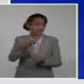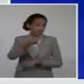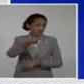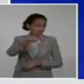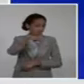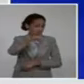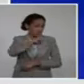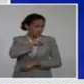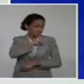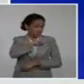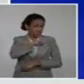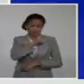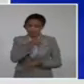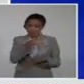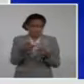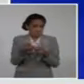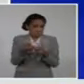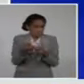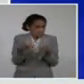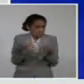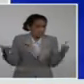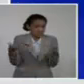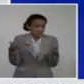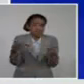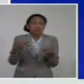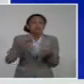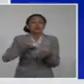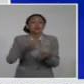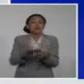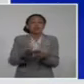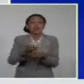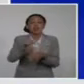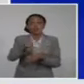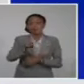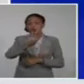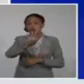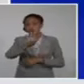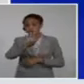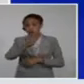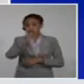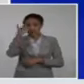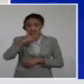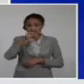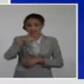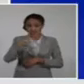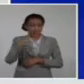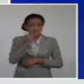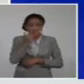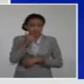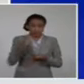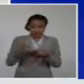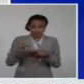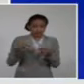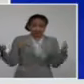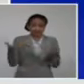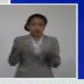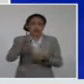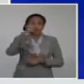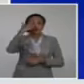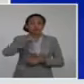es el más alto después del que tuvimos el 4 de abril, que tuvimos